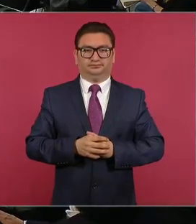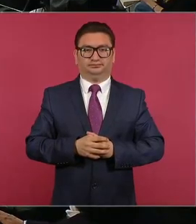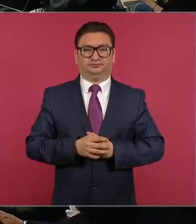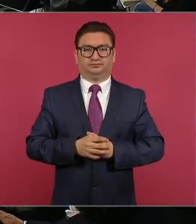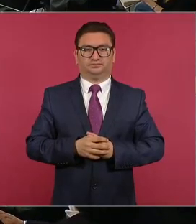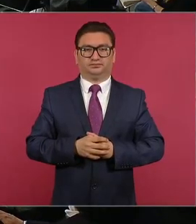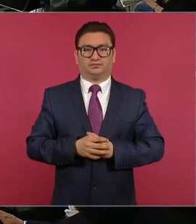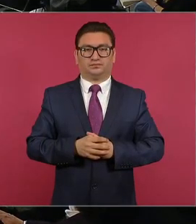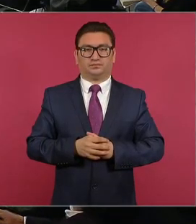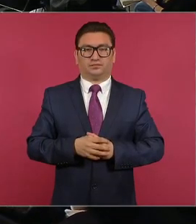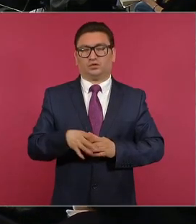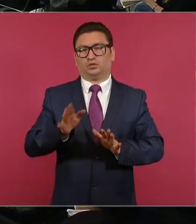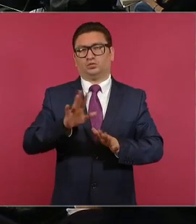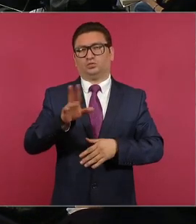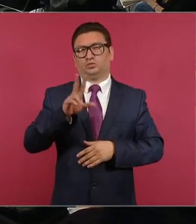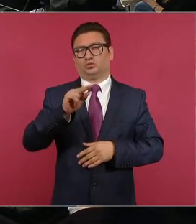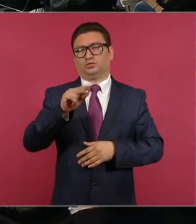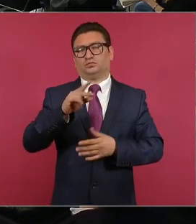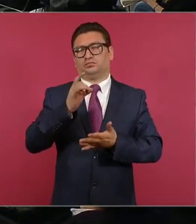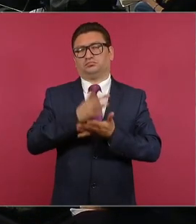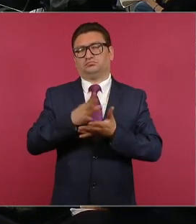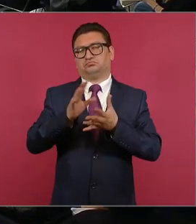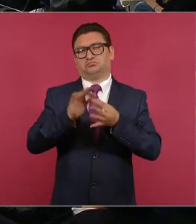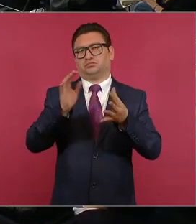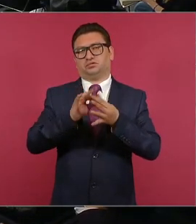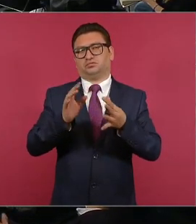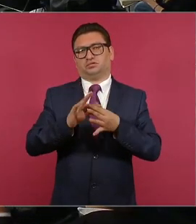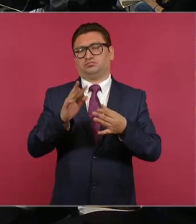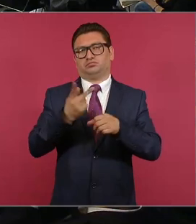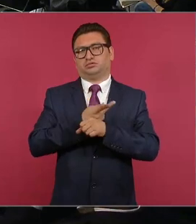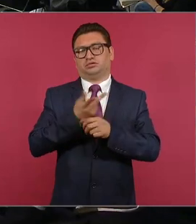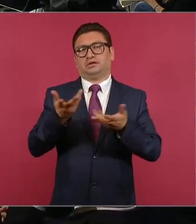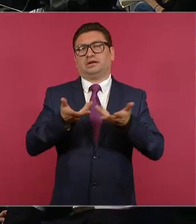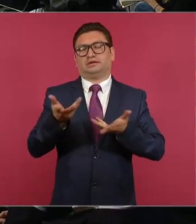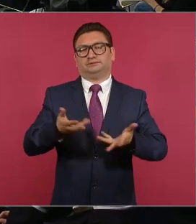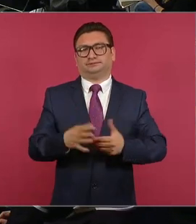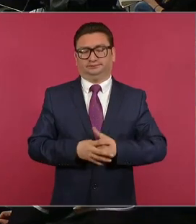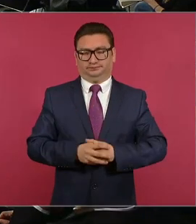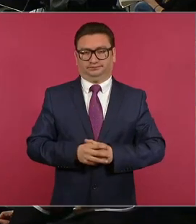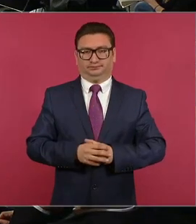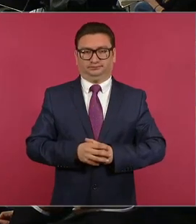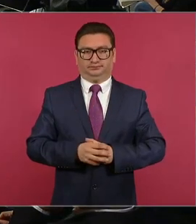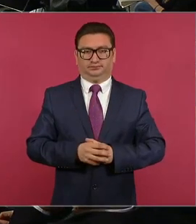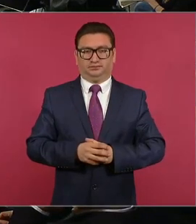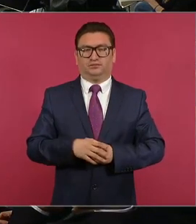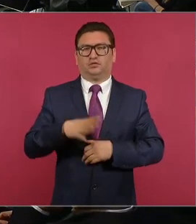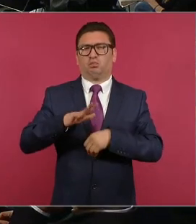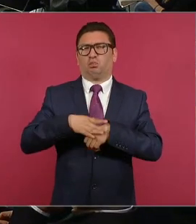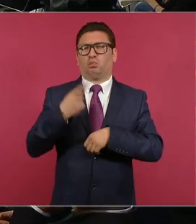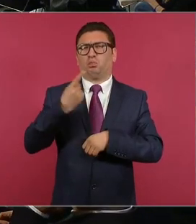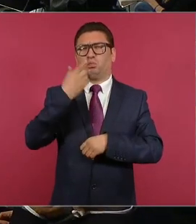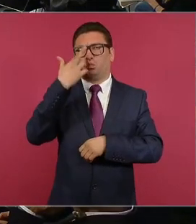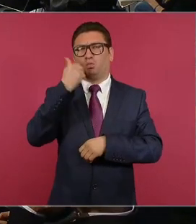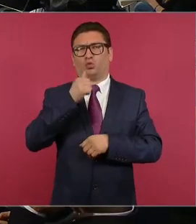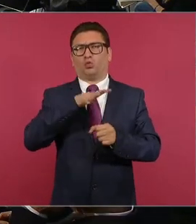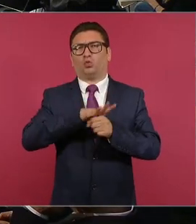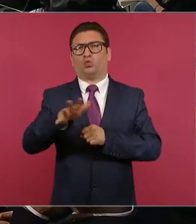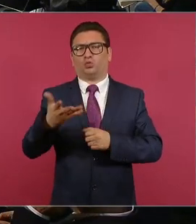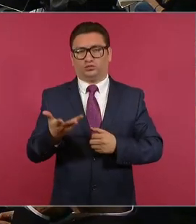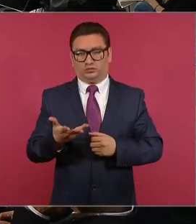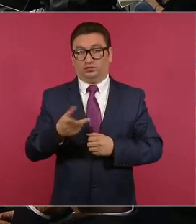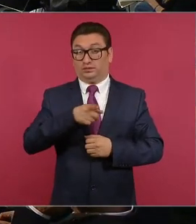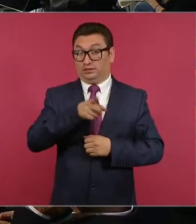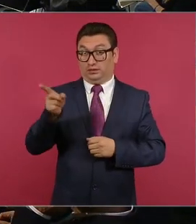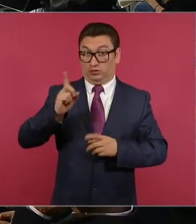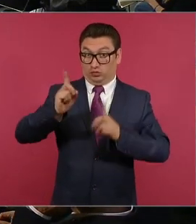No, no, explicarles lo que estamos haciendo, por qué lo hacemos, qué